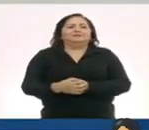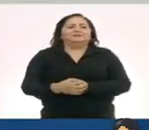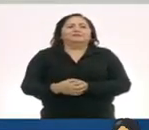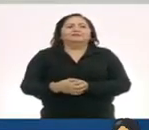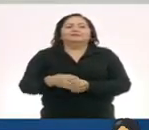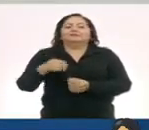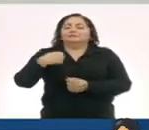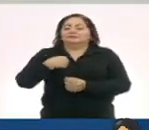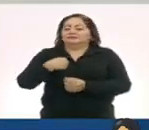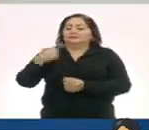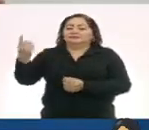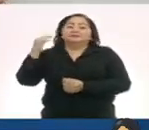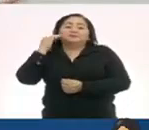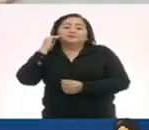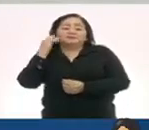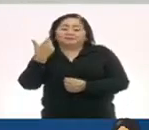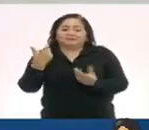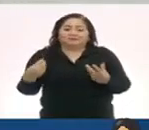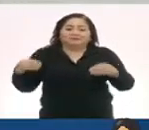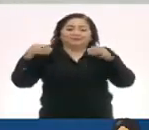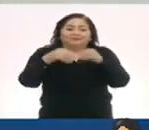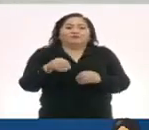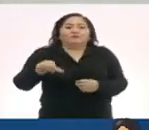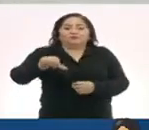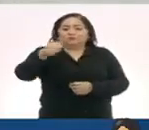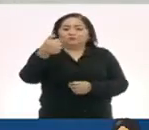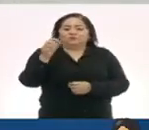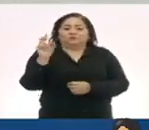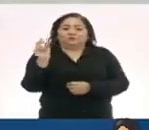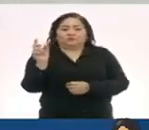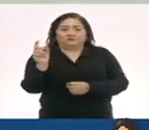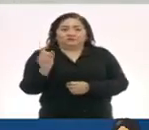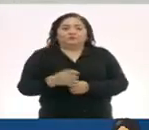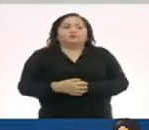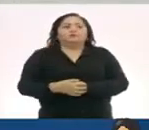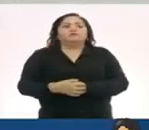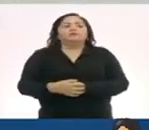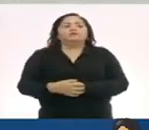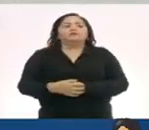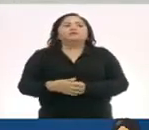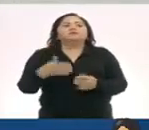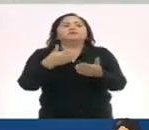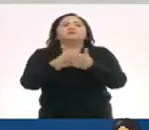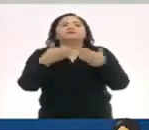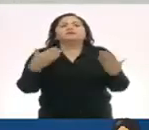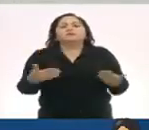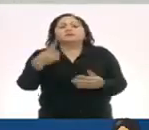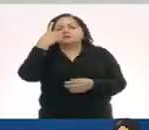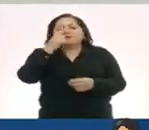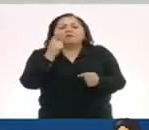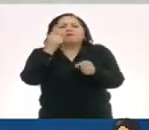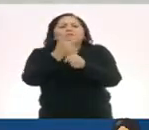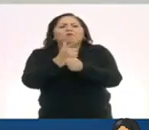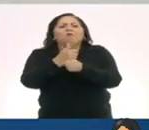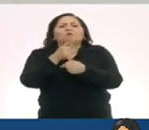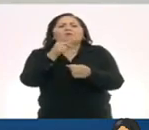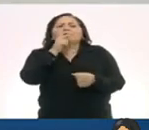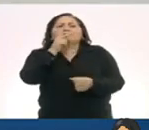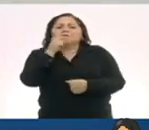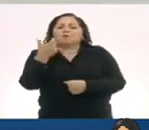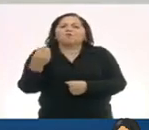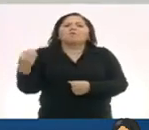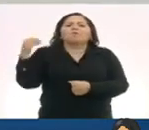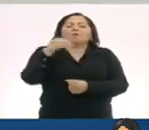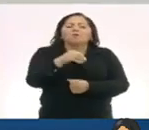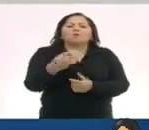entre María y yo pusimos 11/30. ¿Qué operación es la que tenemos que hacer para descubrir cuánto fue lo que puso mi